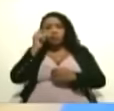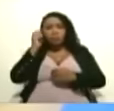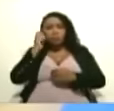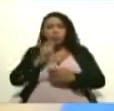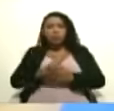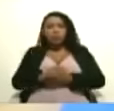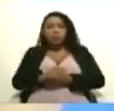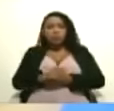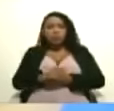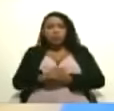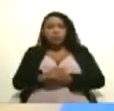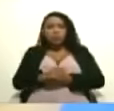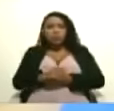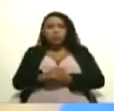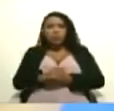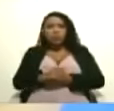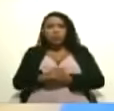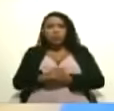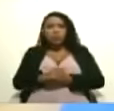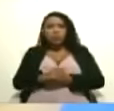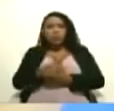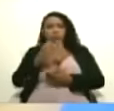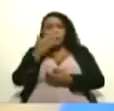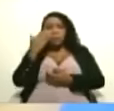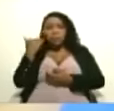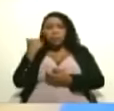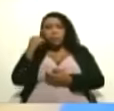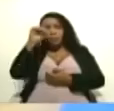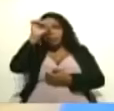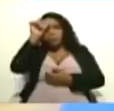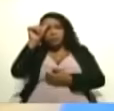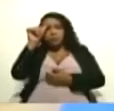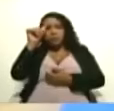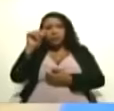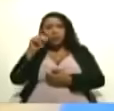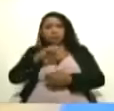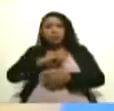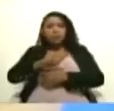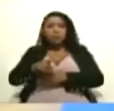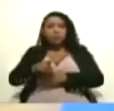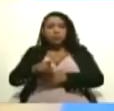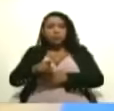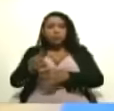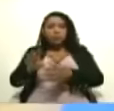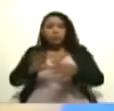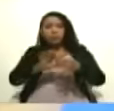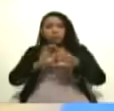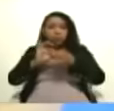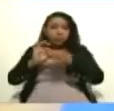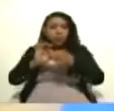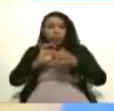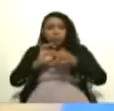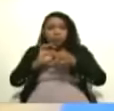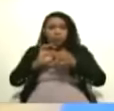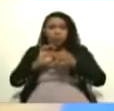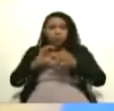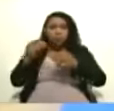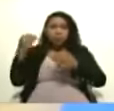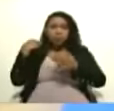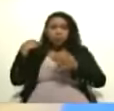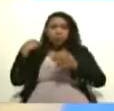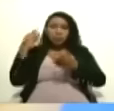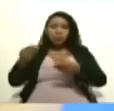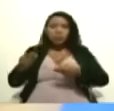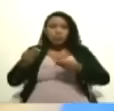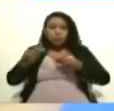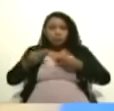venezolanas todos los venezolanos el pasado domingo es el mandato a la unidad que nos da el pueblo